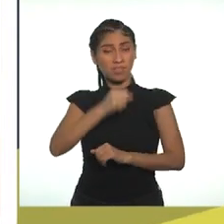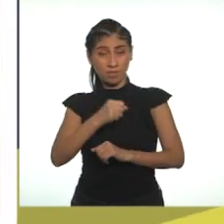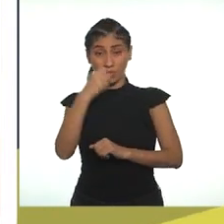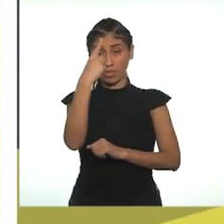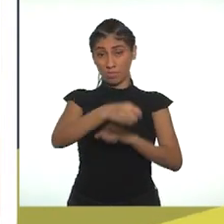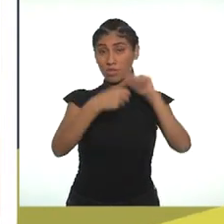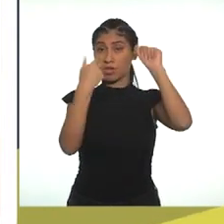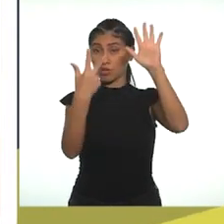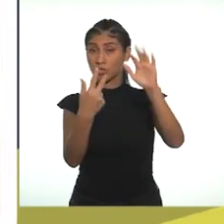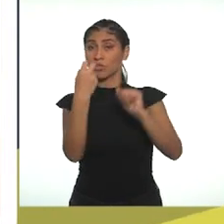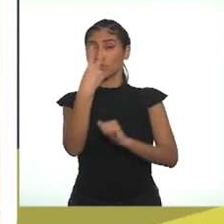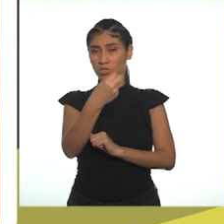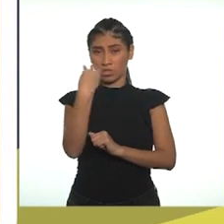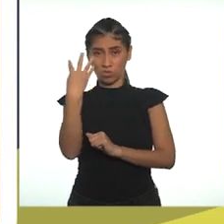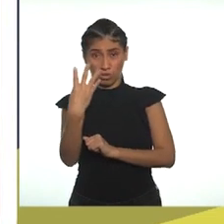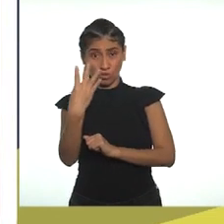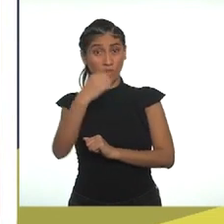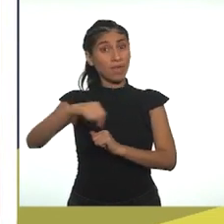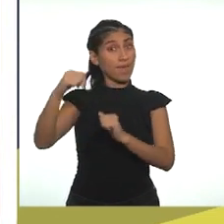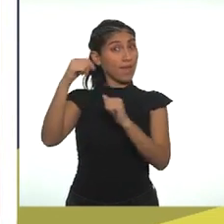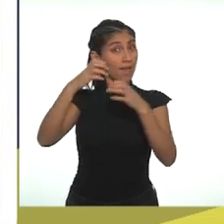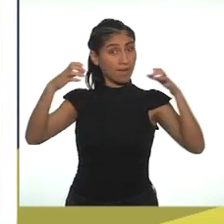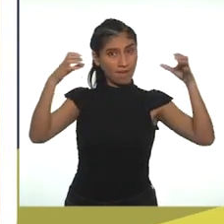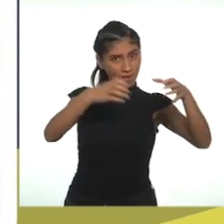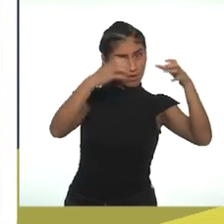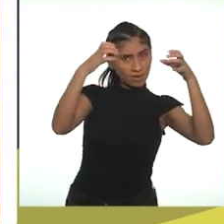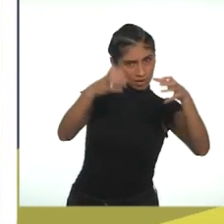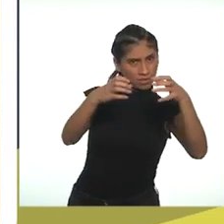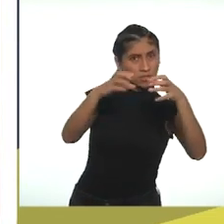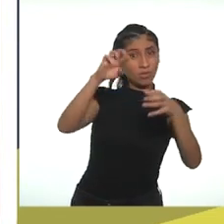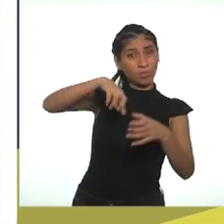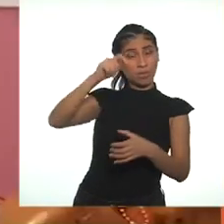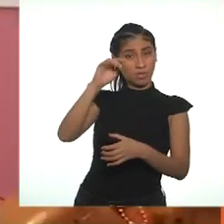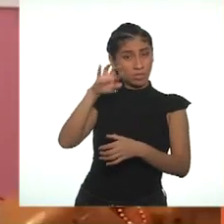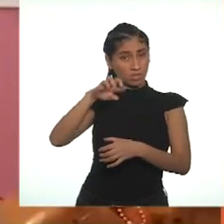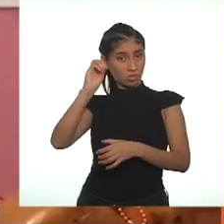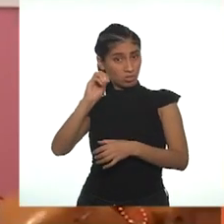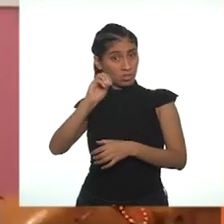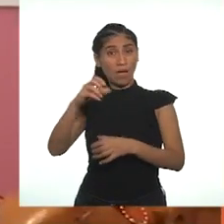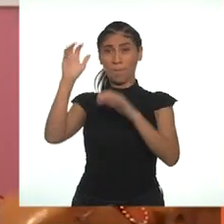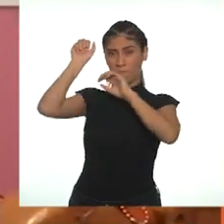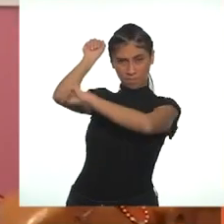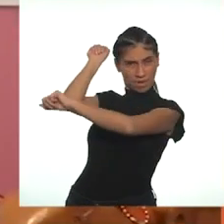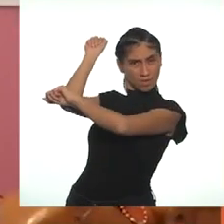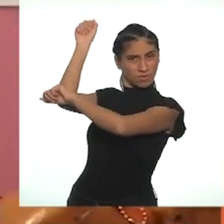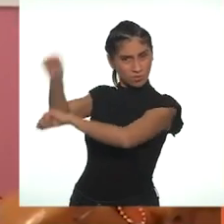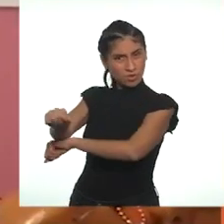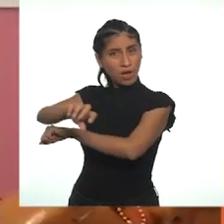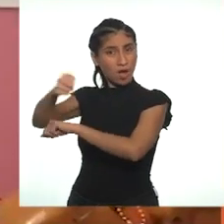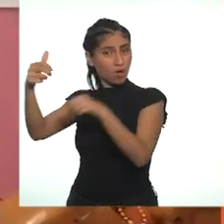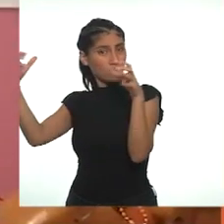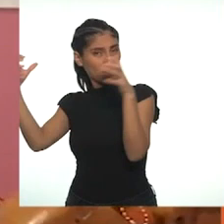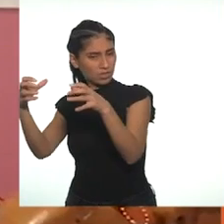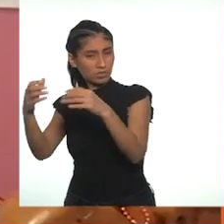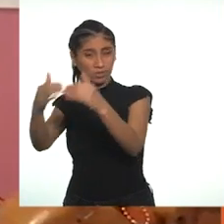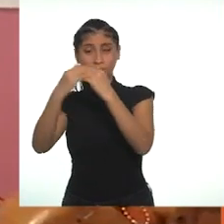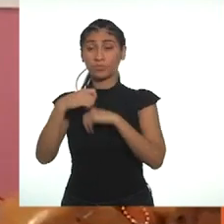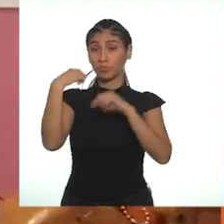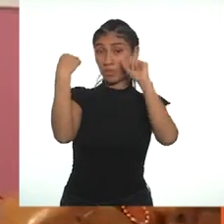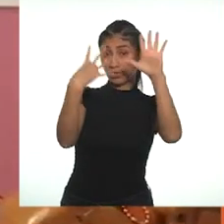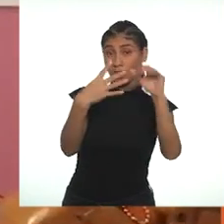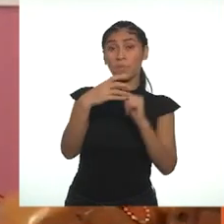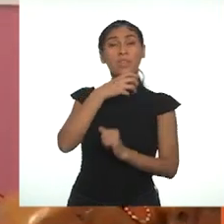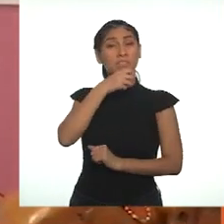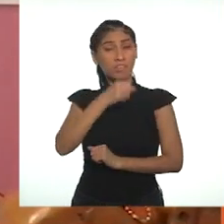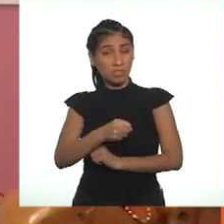patriota venció al ejército realista en la batalla de Ayacucho. El 9 de diciembre de 1824 fue